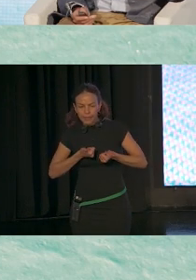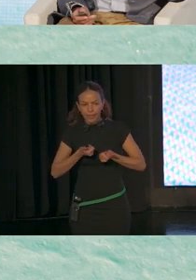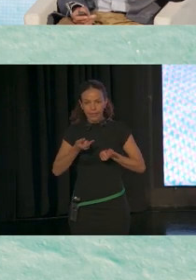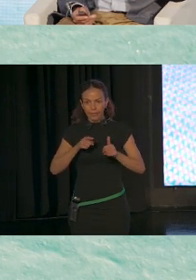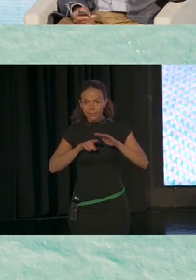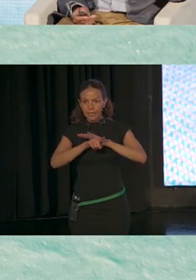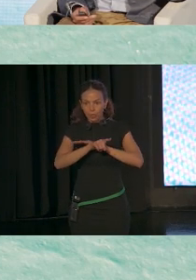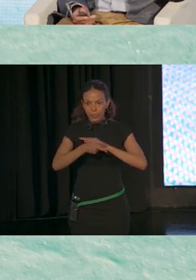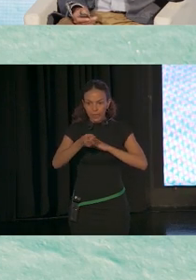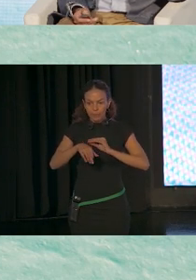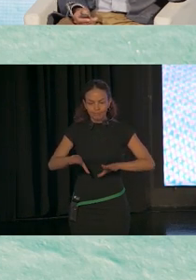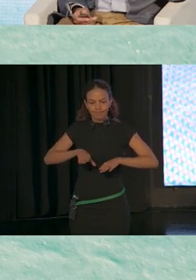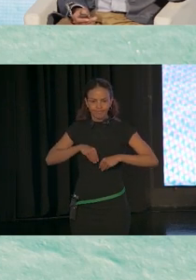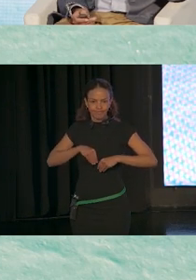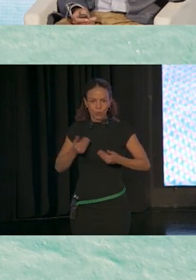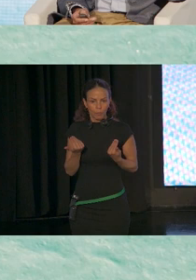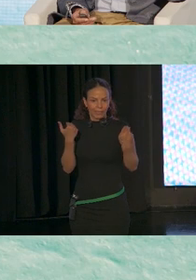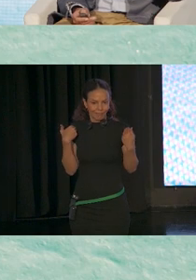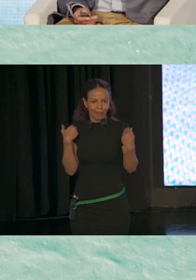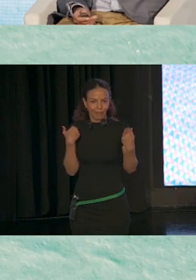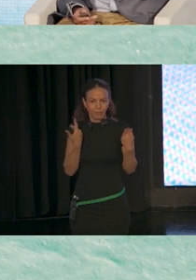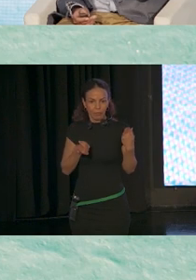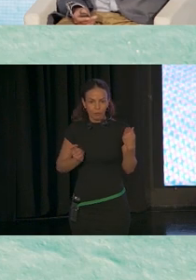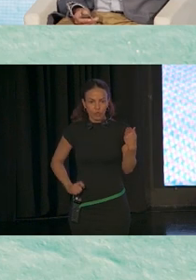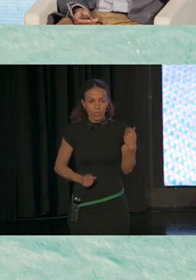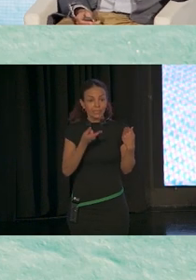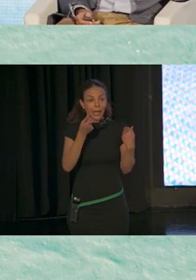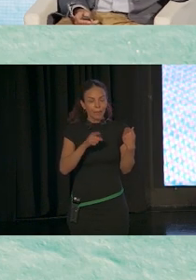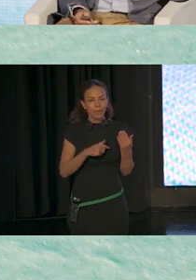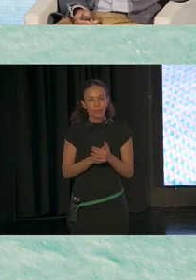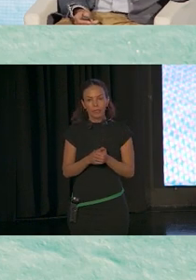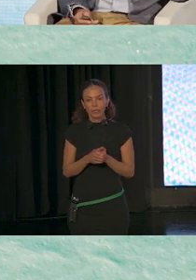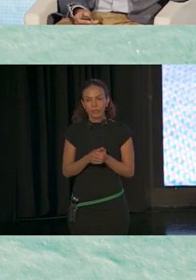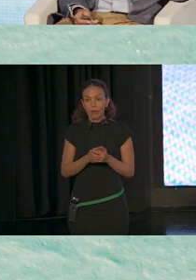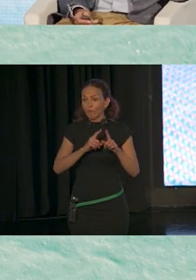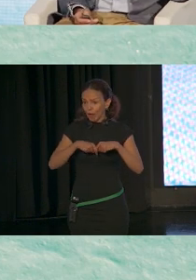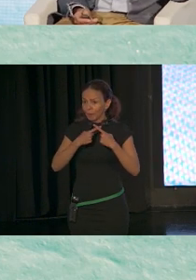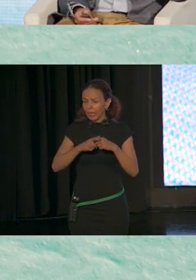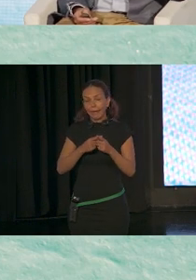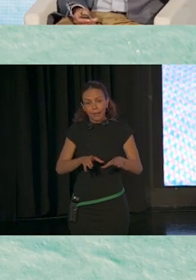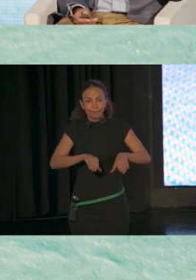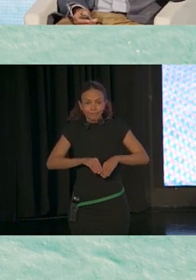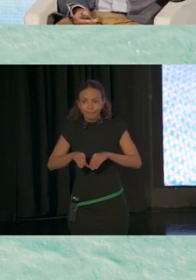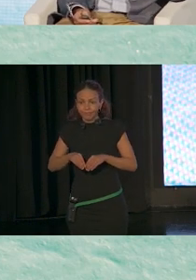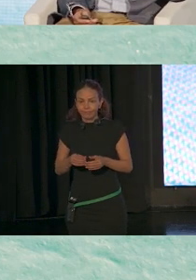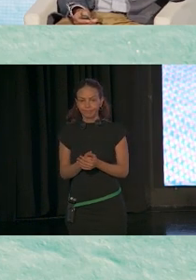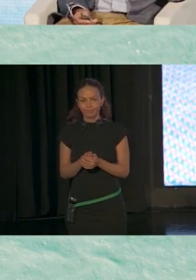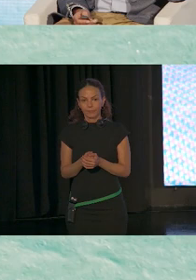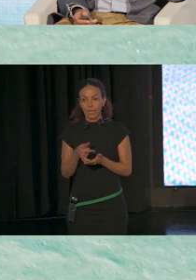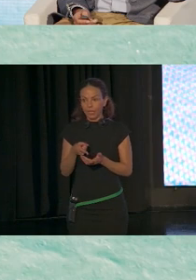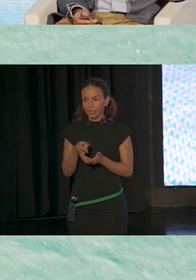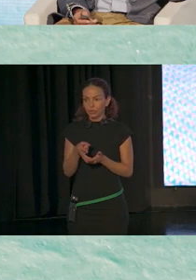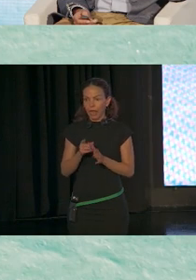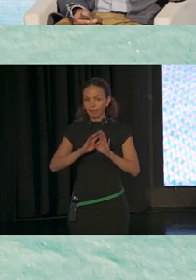y adquisición de competencias por parte de los profesionales, pero también por parte de familiares y otros. Y eso nos lleva a una